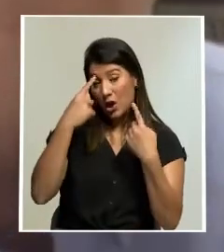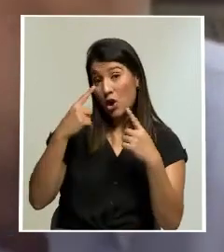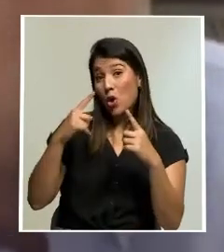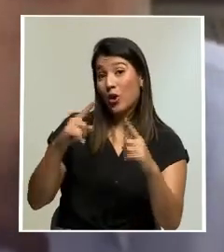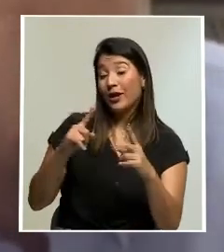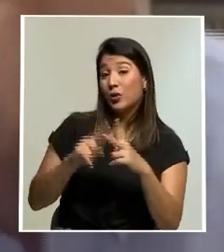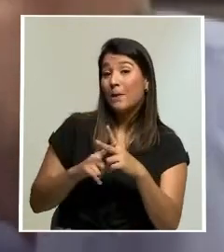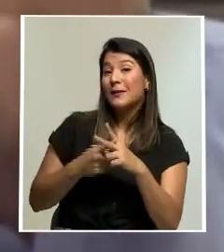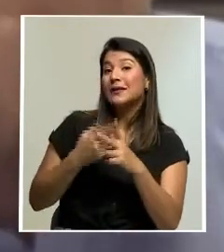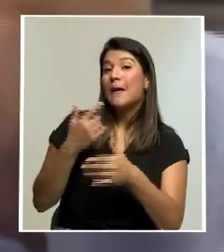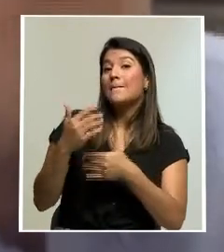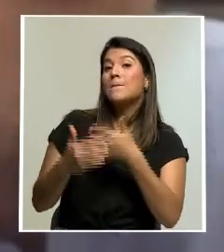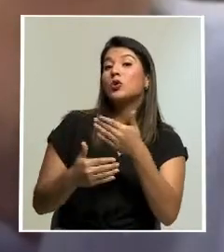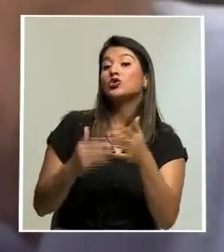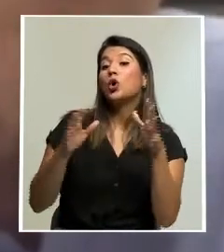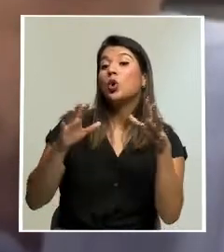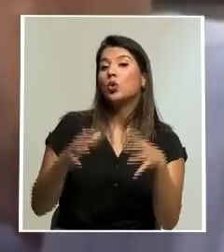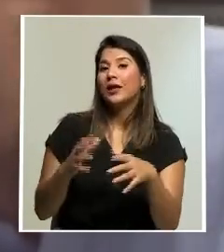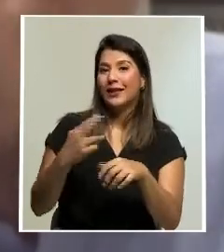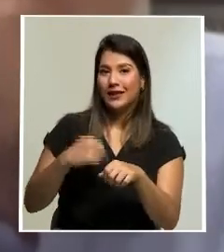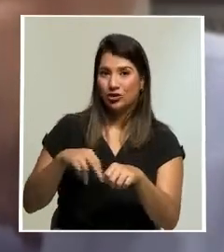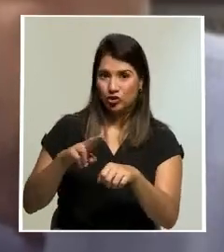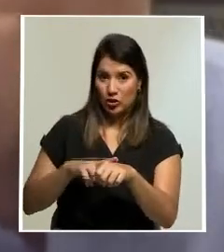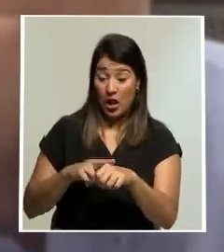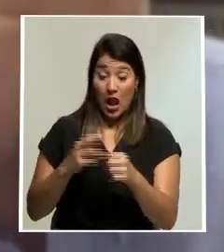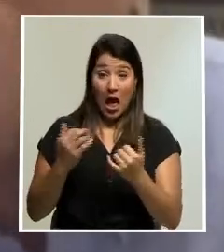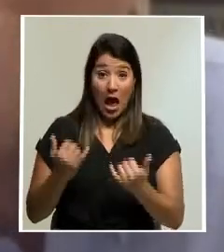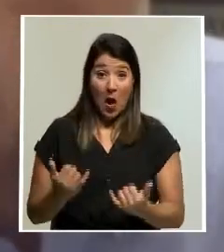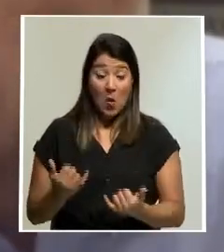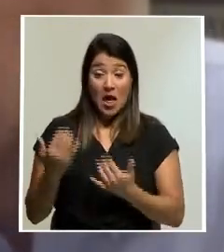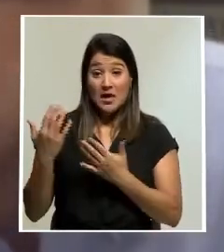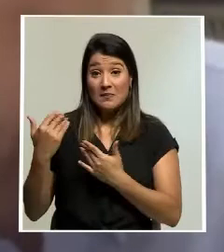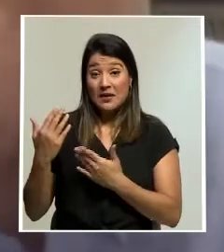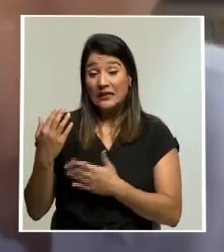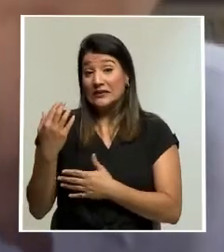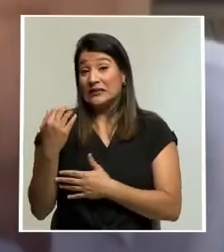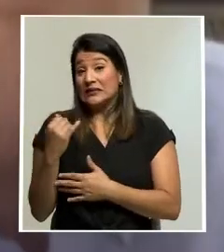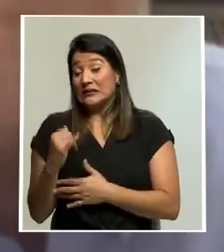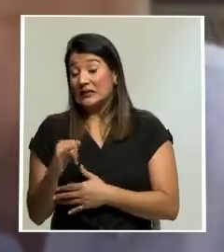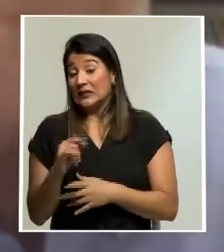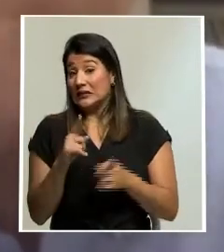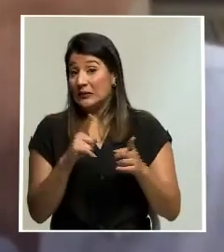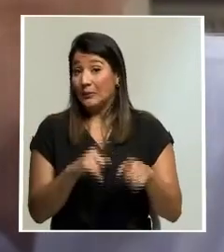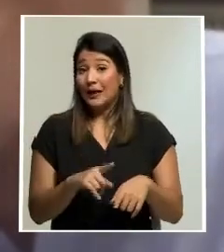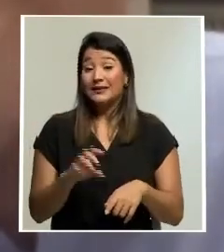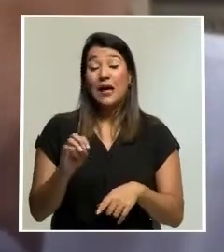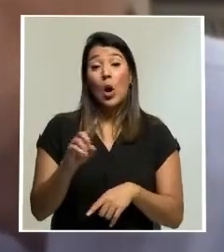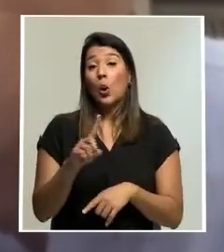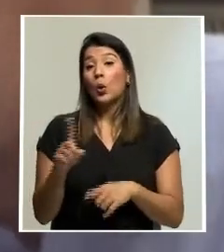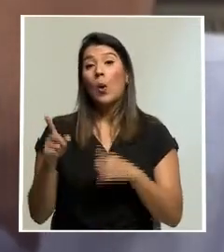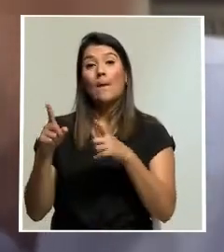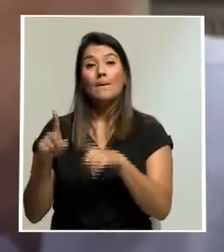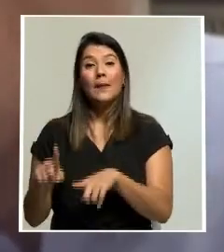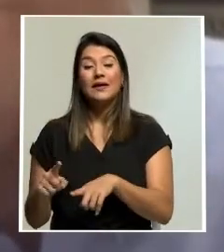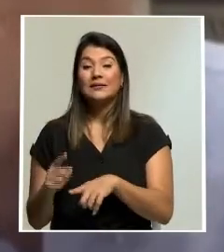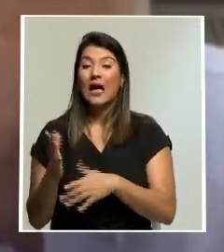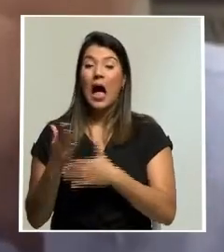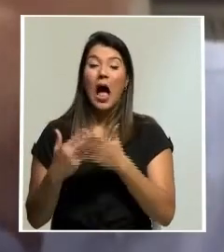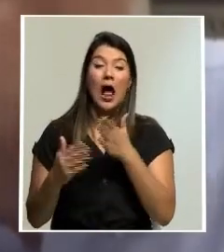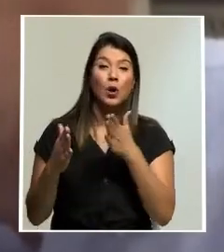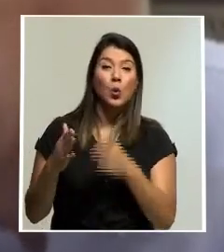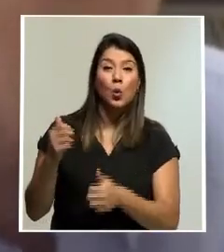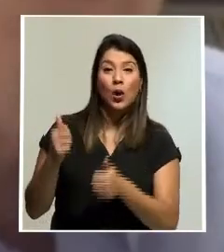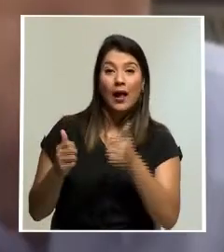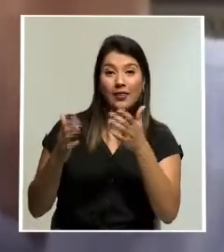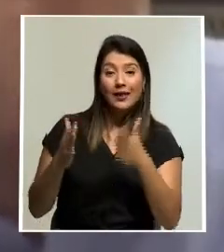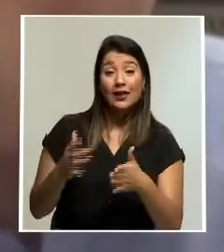de unidad nacional. Ahora hay una expectativa de que si surgirá o no un candidato a la presidencia que